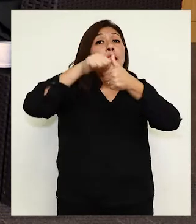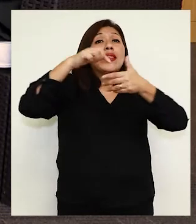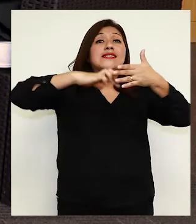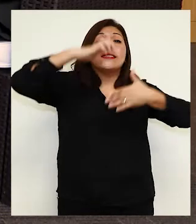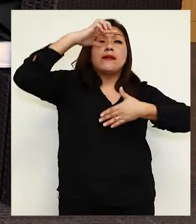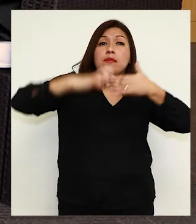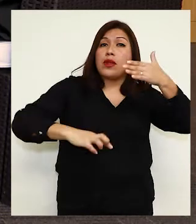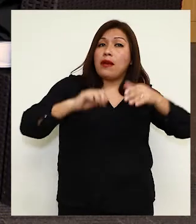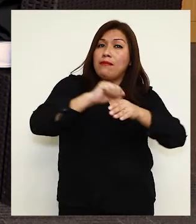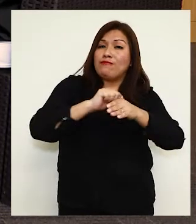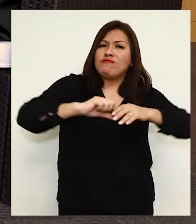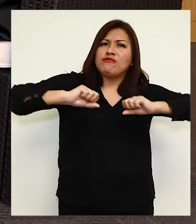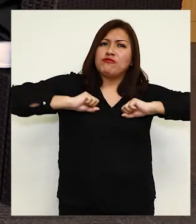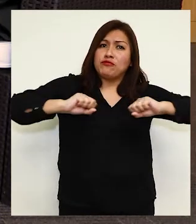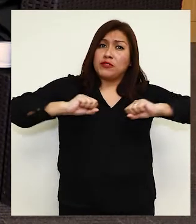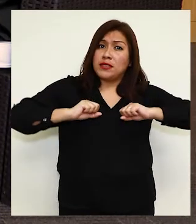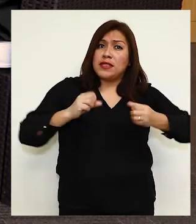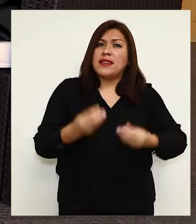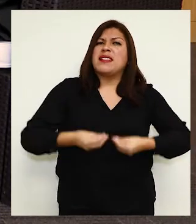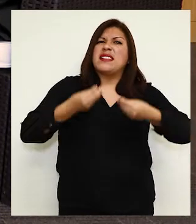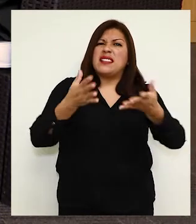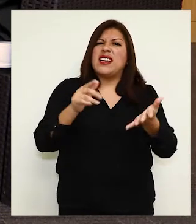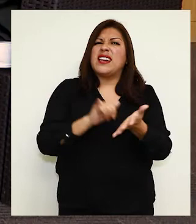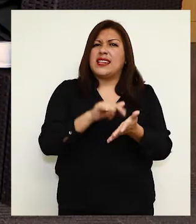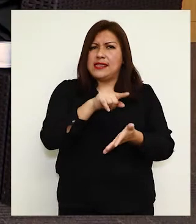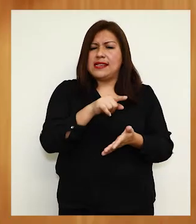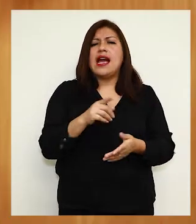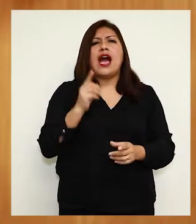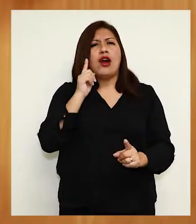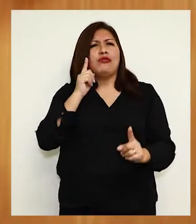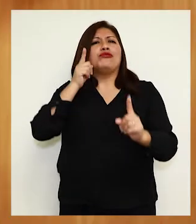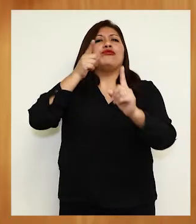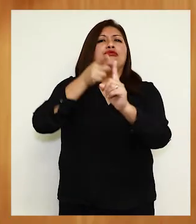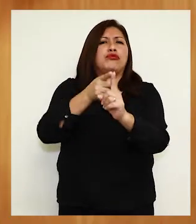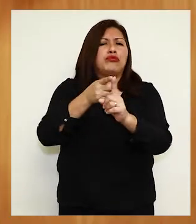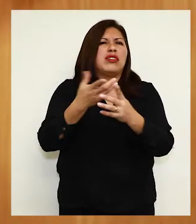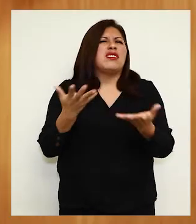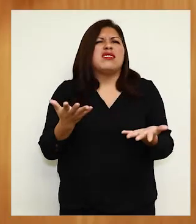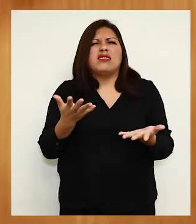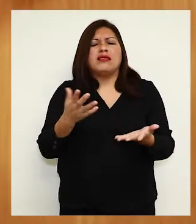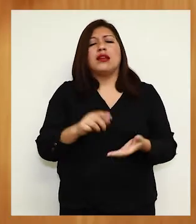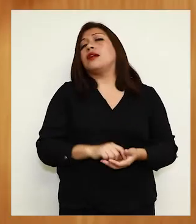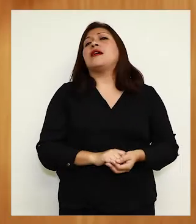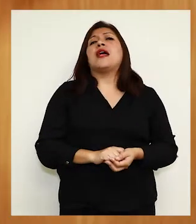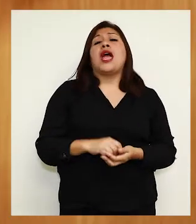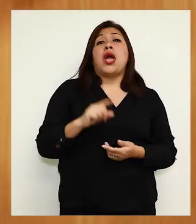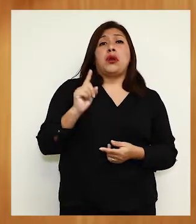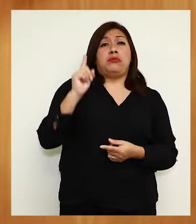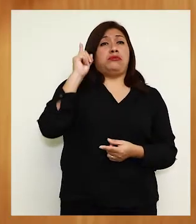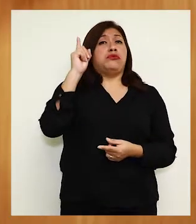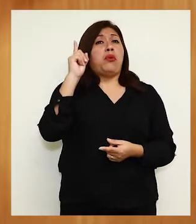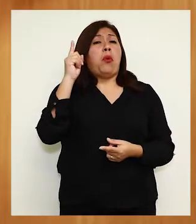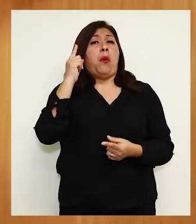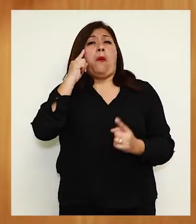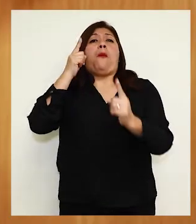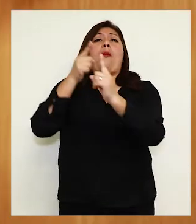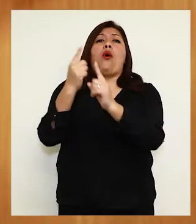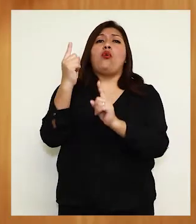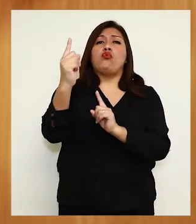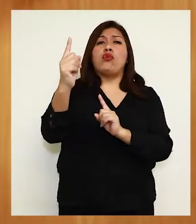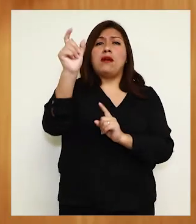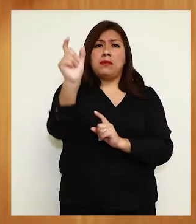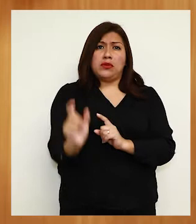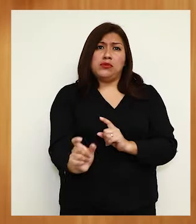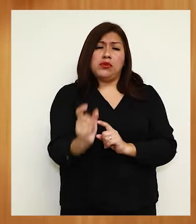rehabilitación que se brinda a nivel del INR es un programa integral que no solo se plantea en tratar a